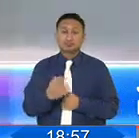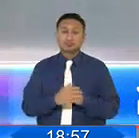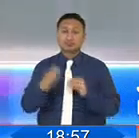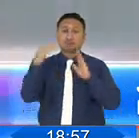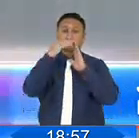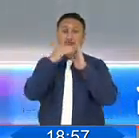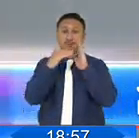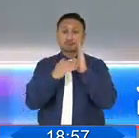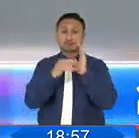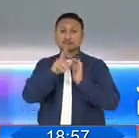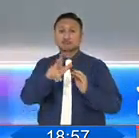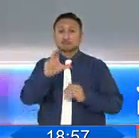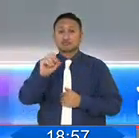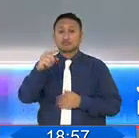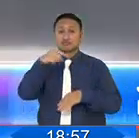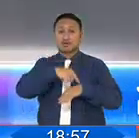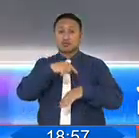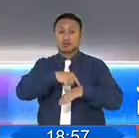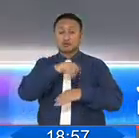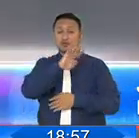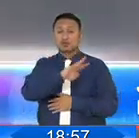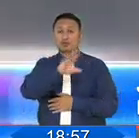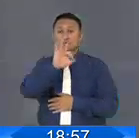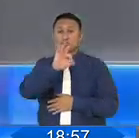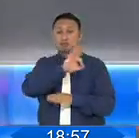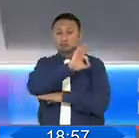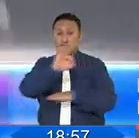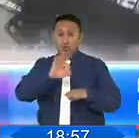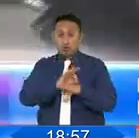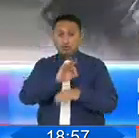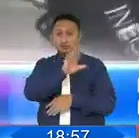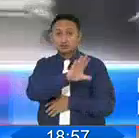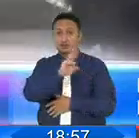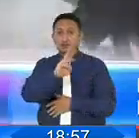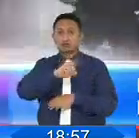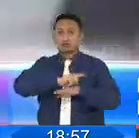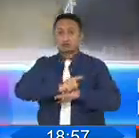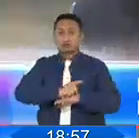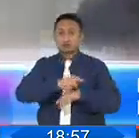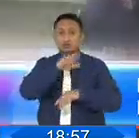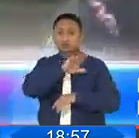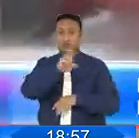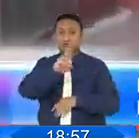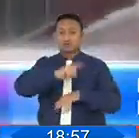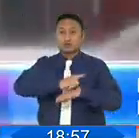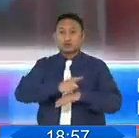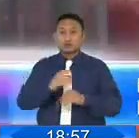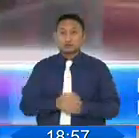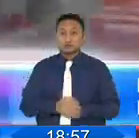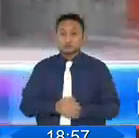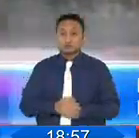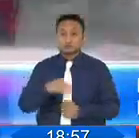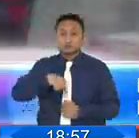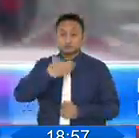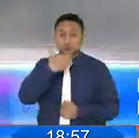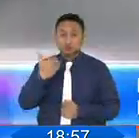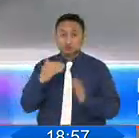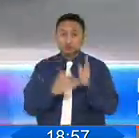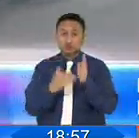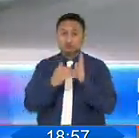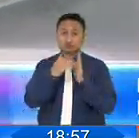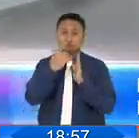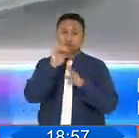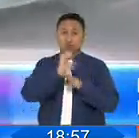en la posición 30 con un tiempo acumulado de 49 horas, 56 minutos y 52 segundos y es el mejor posicionado de